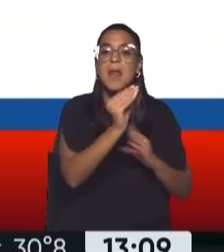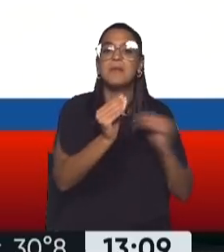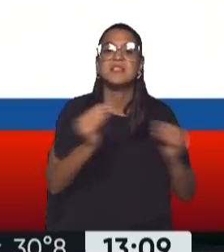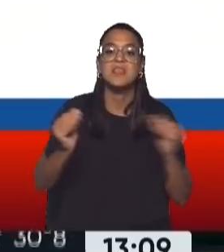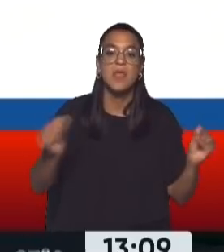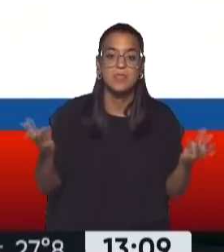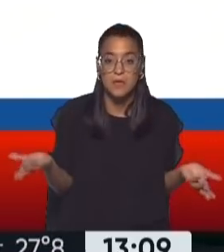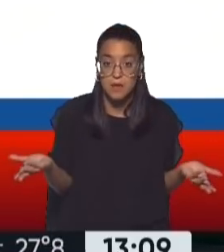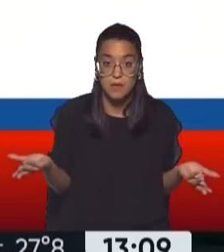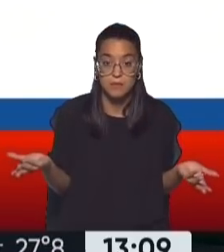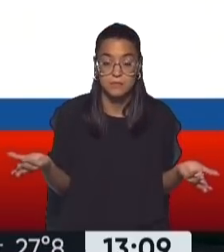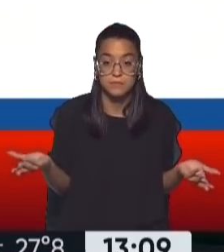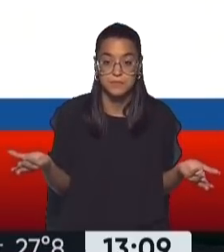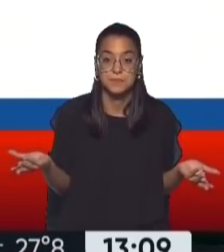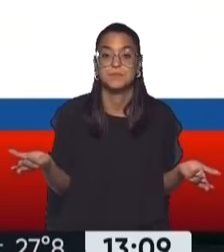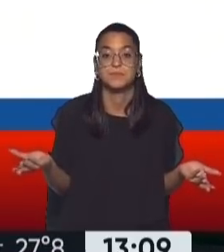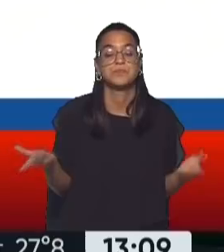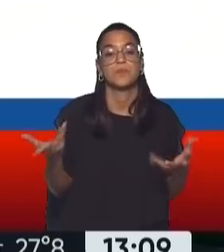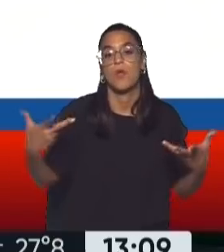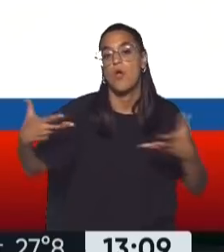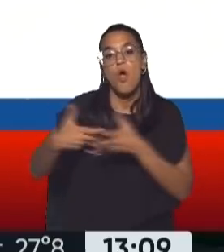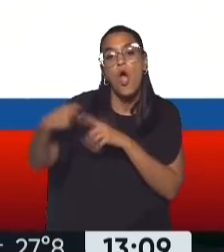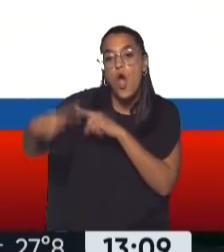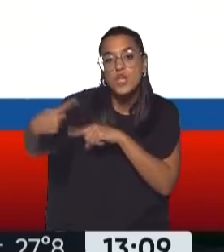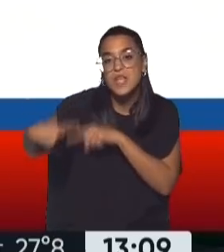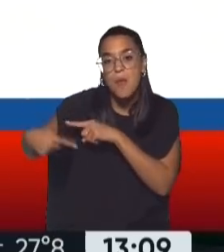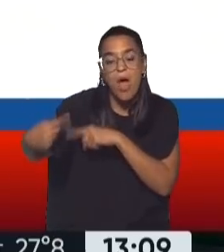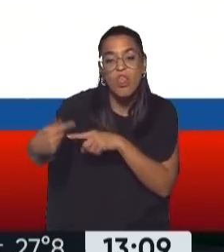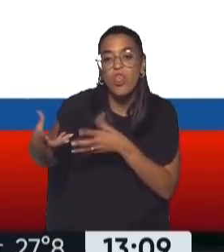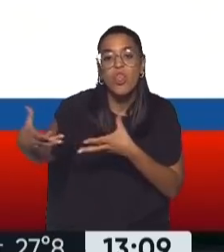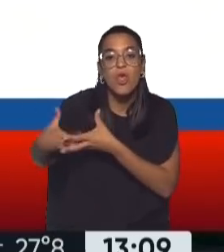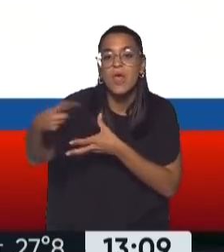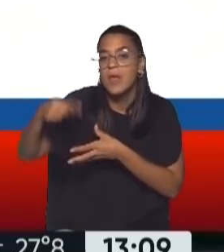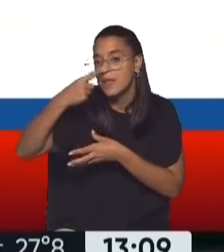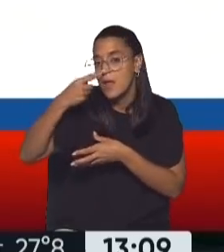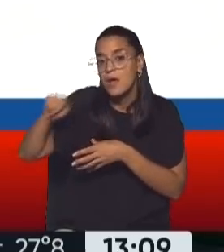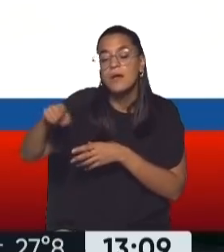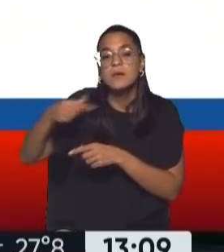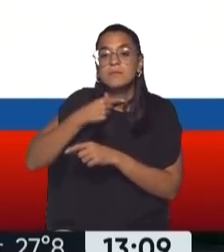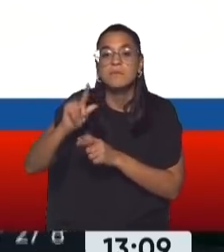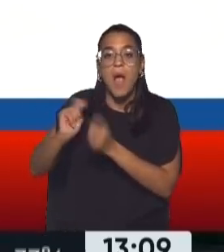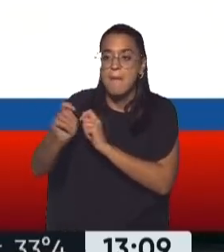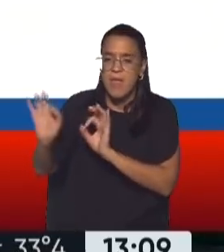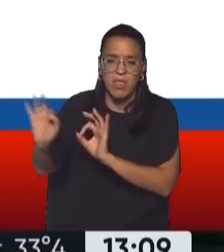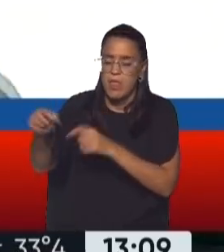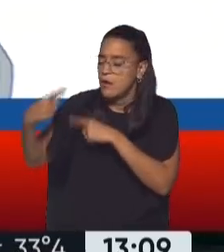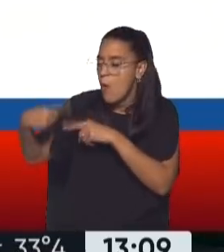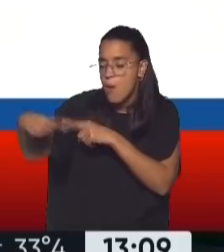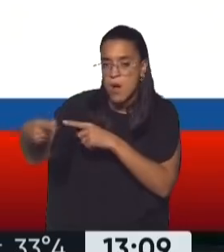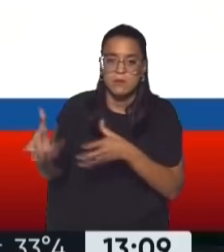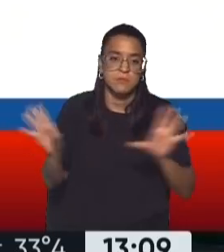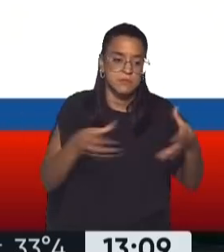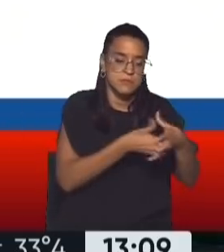eso. Los conservadores representan los intereses de los que quieren que nada cambie. Los